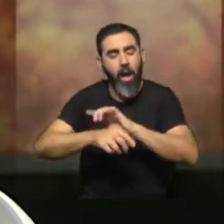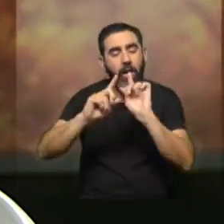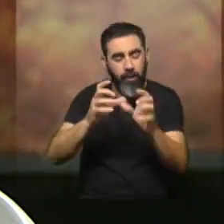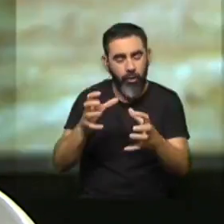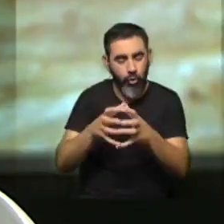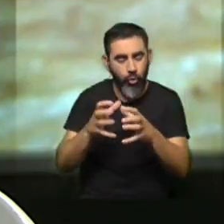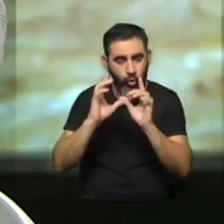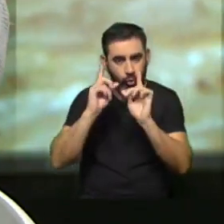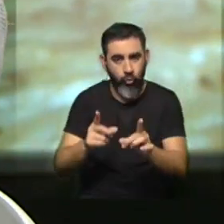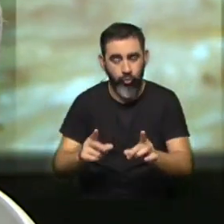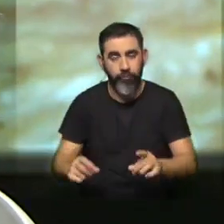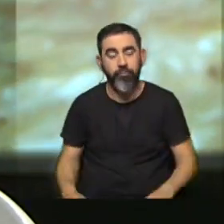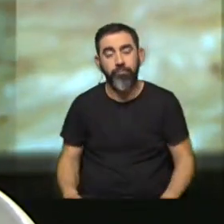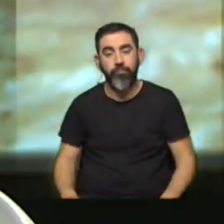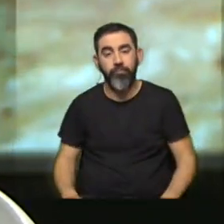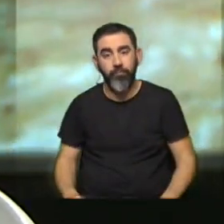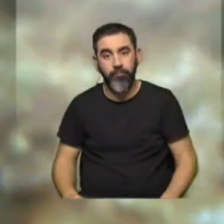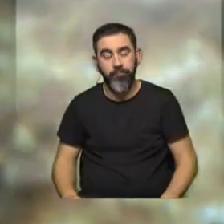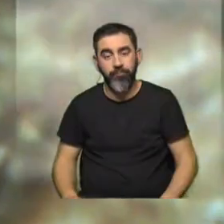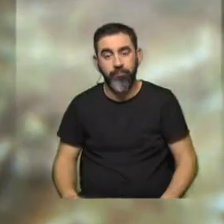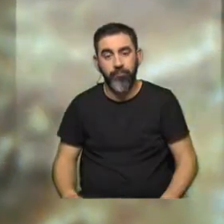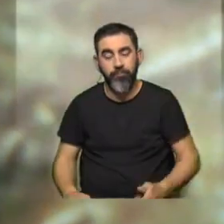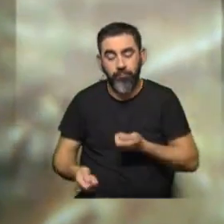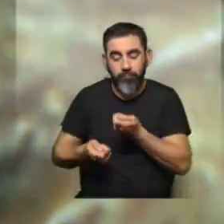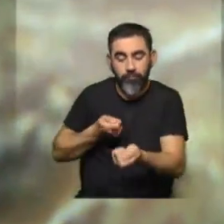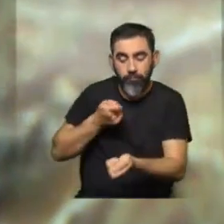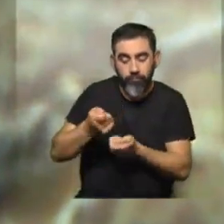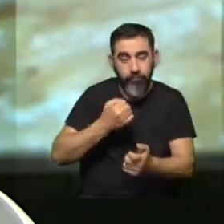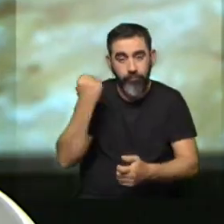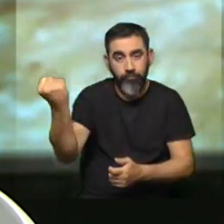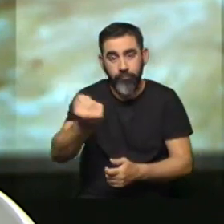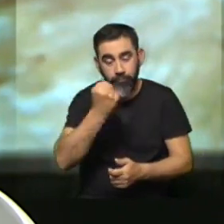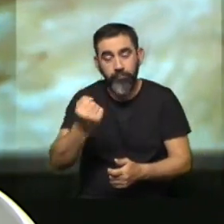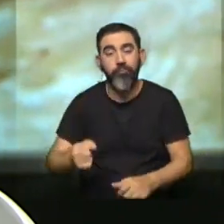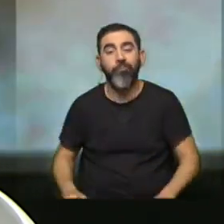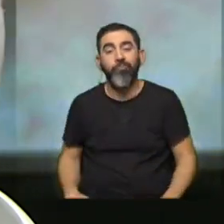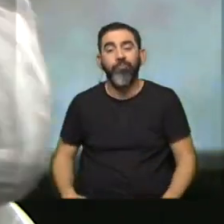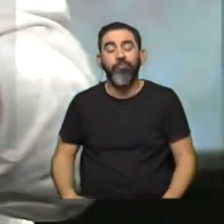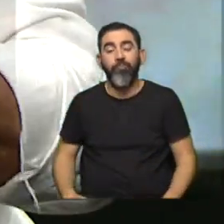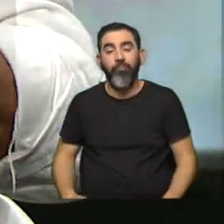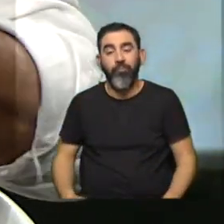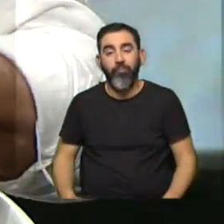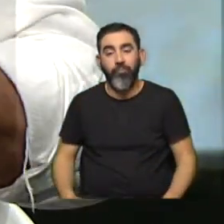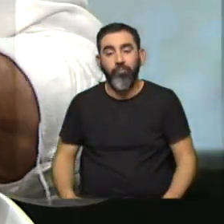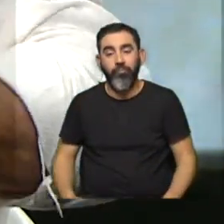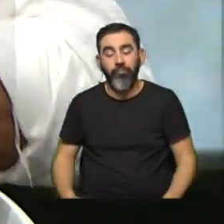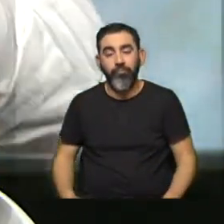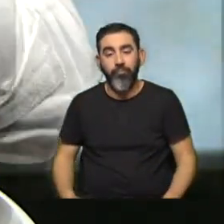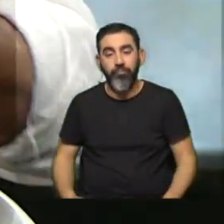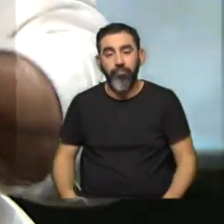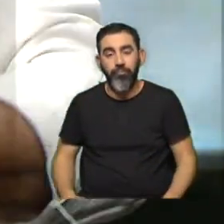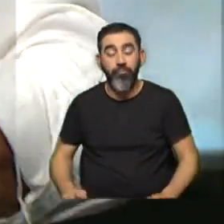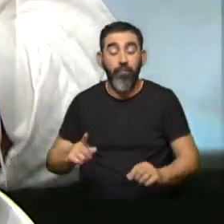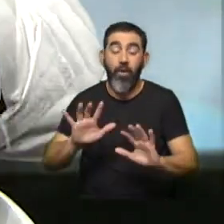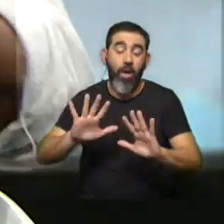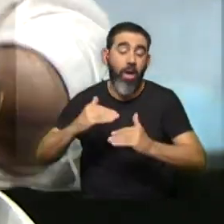Claro, ¿no? Los trabajos Por que eso, hemos... sumar arqueólogos, Sí. exacto. Sí. Digamos que eso fue la contingencia, Claro. se dio